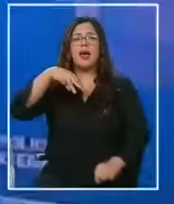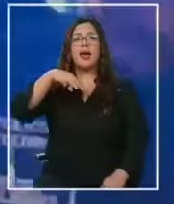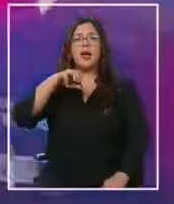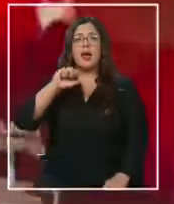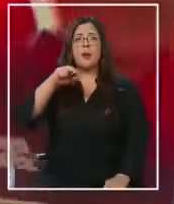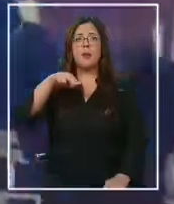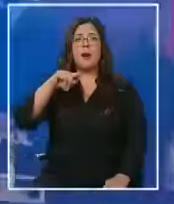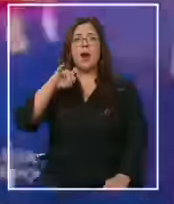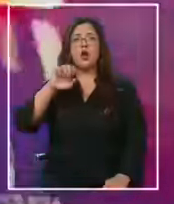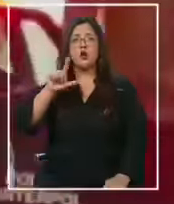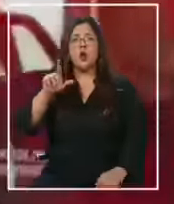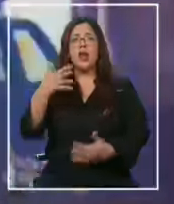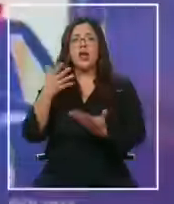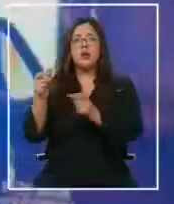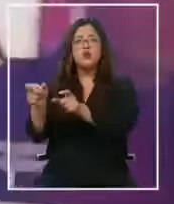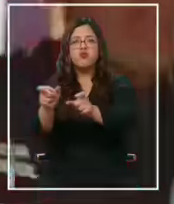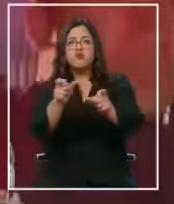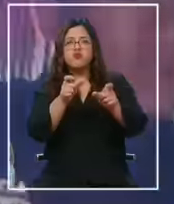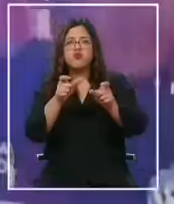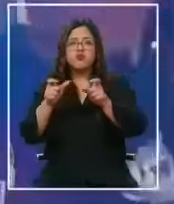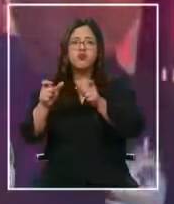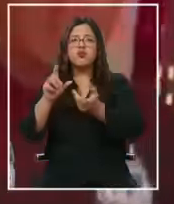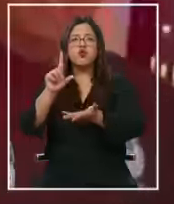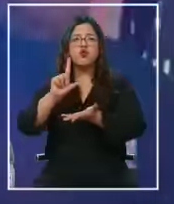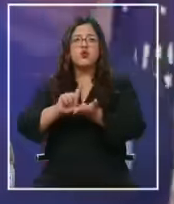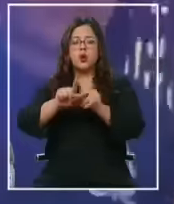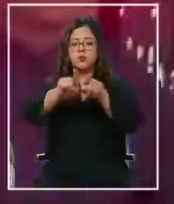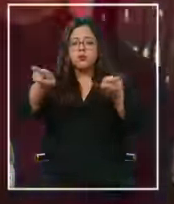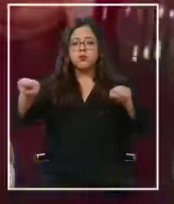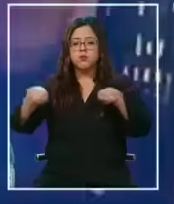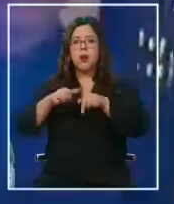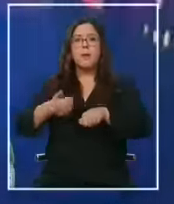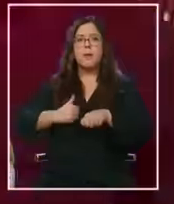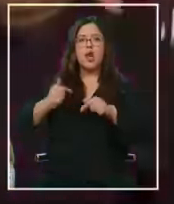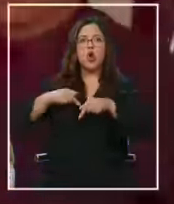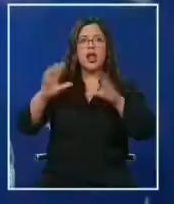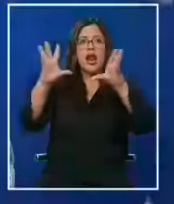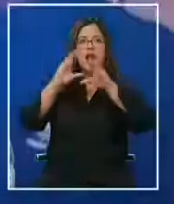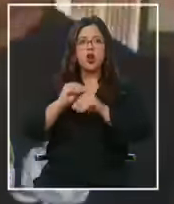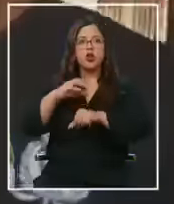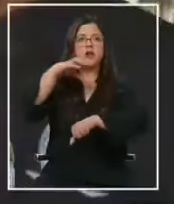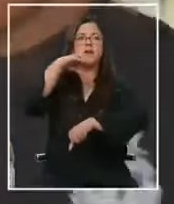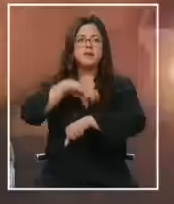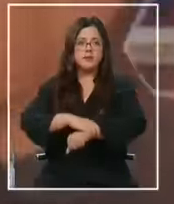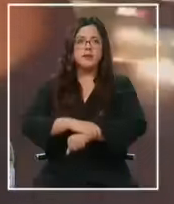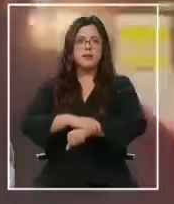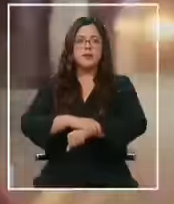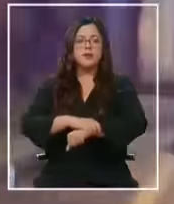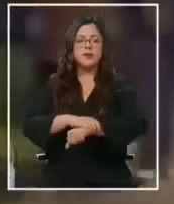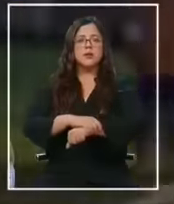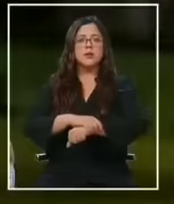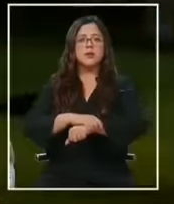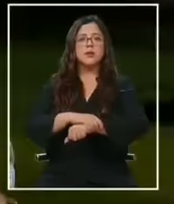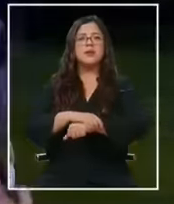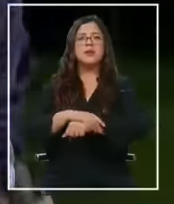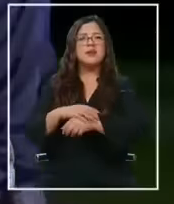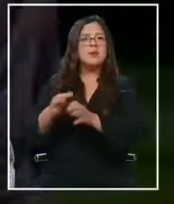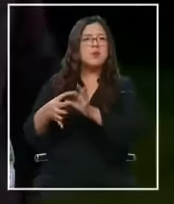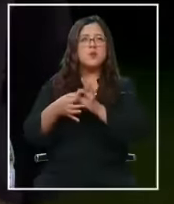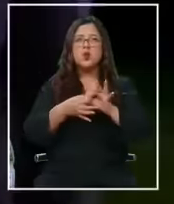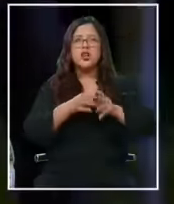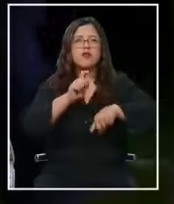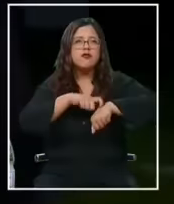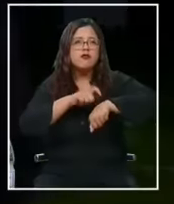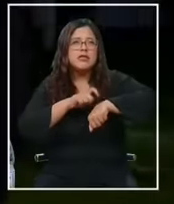bajo intensa custodia en un cuartel policial esta primera noche, detenido por supuesto. De todas maneras, ¿por qué esta carrera contra